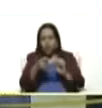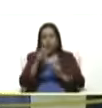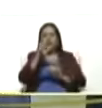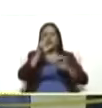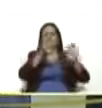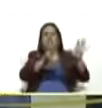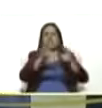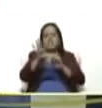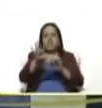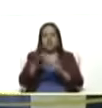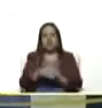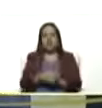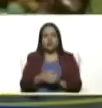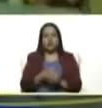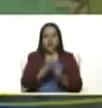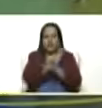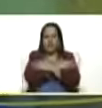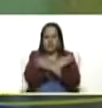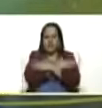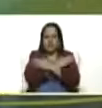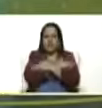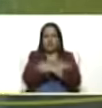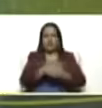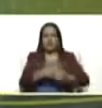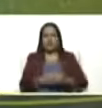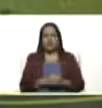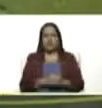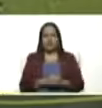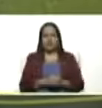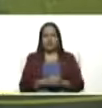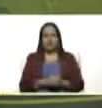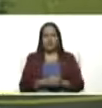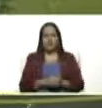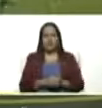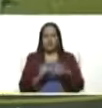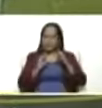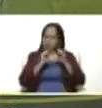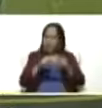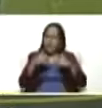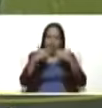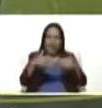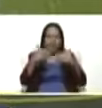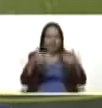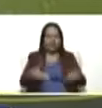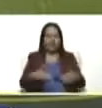87.85. Te felicito. Sigan adelante.